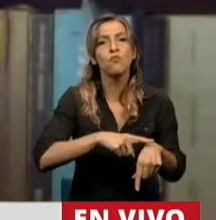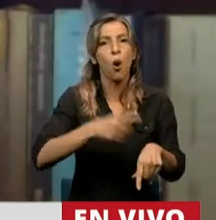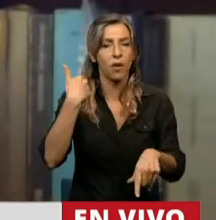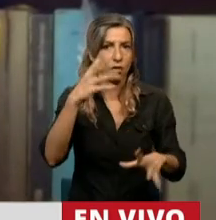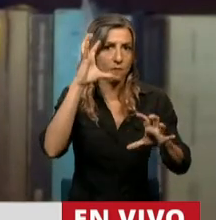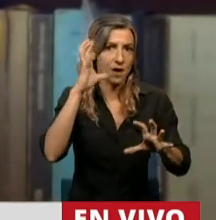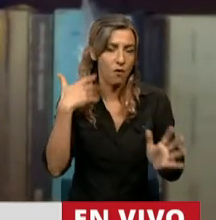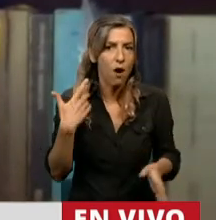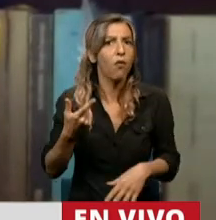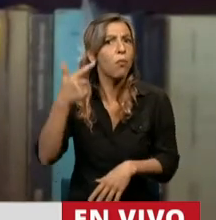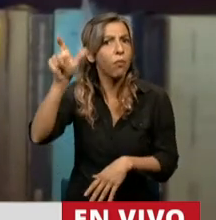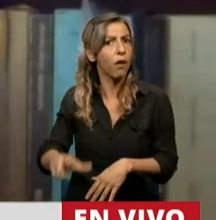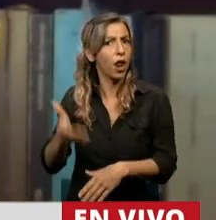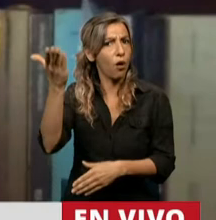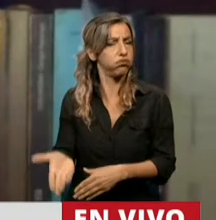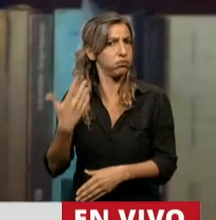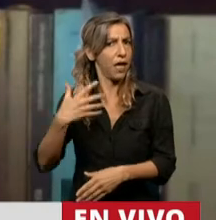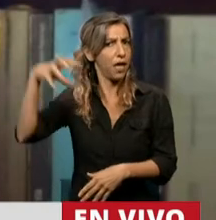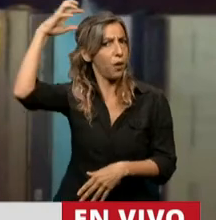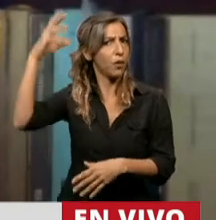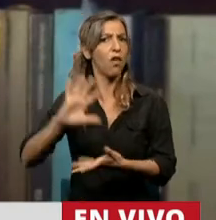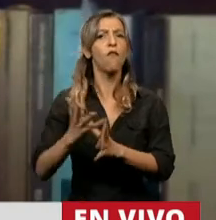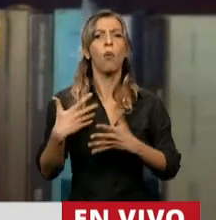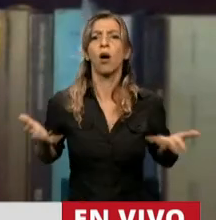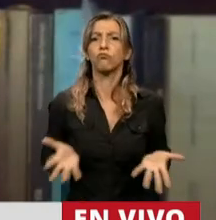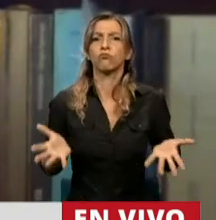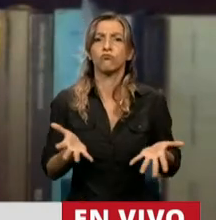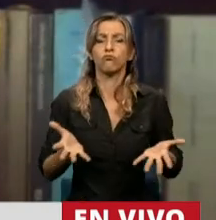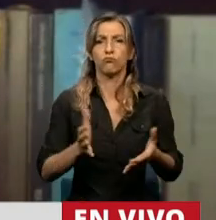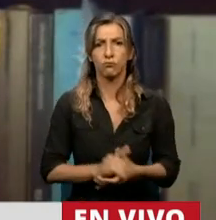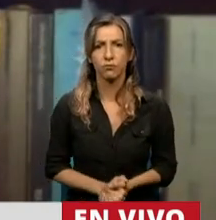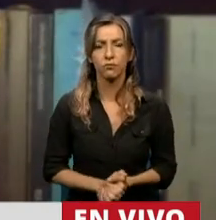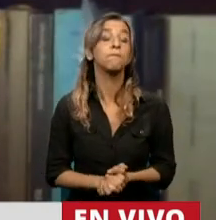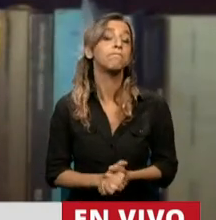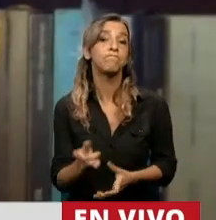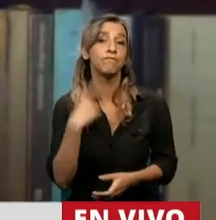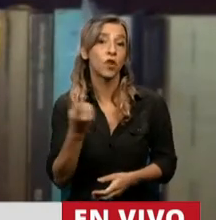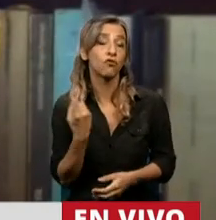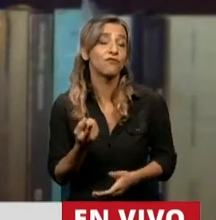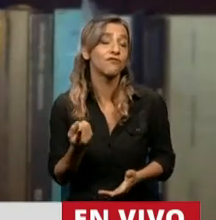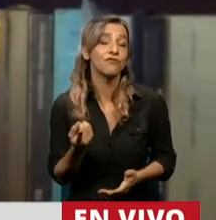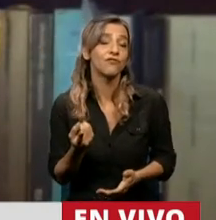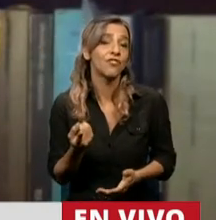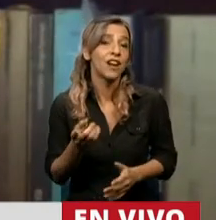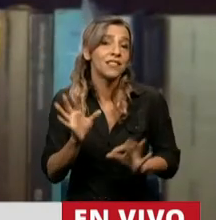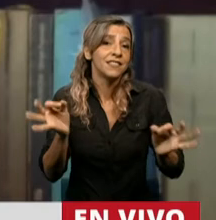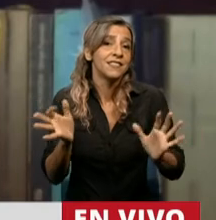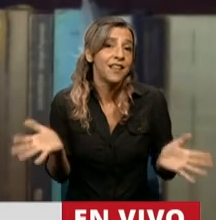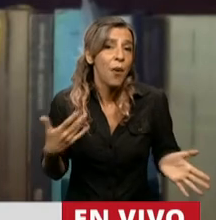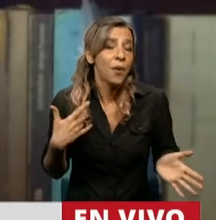sido ese empuje, esa garra, a nosotras las mujeres siempre nos cuesta todo,